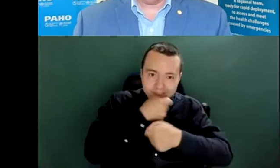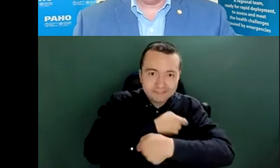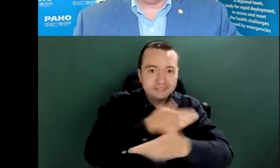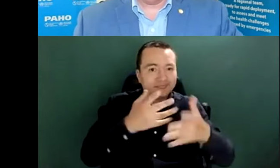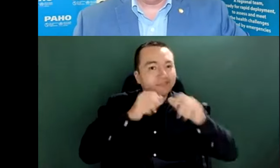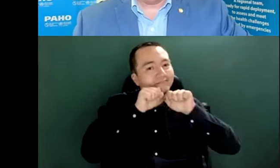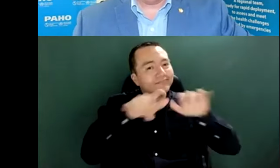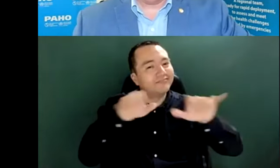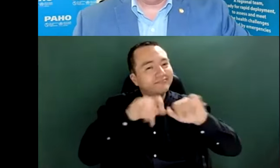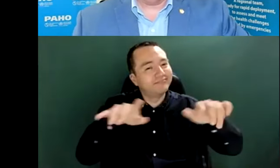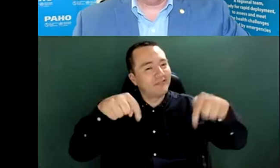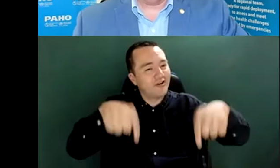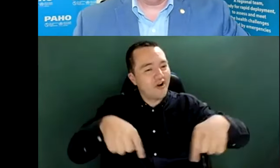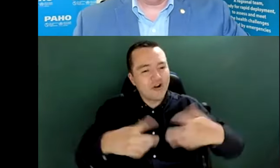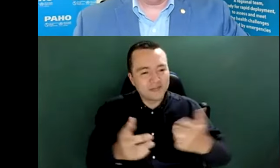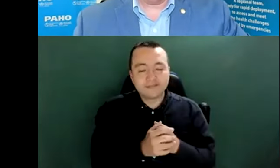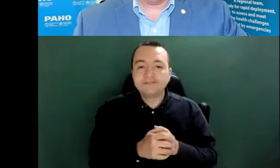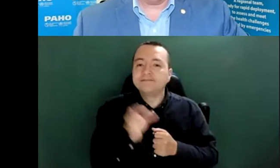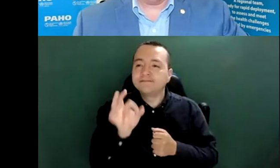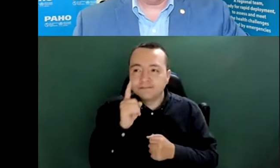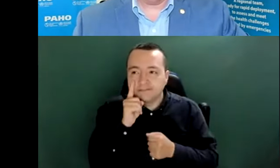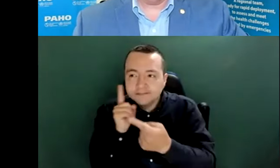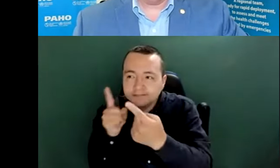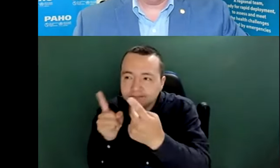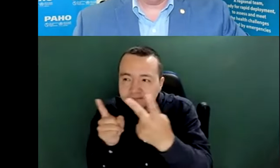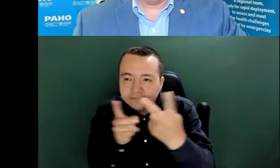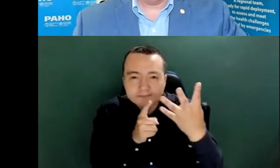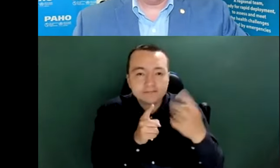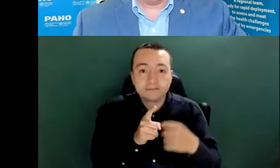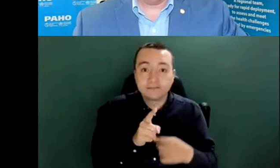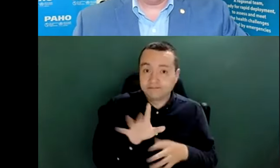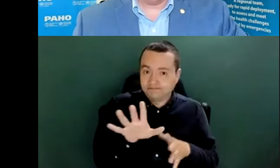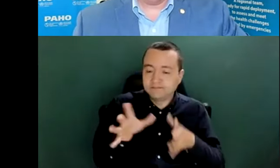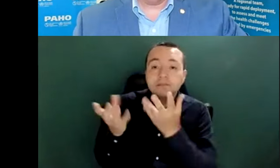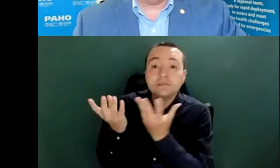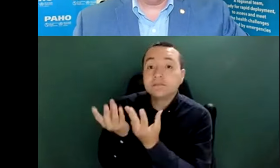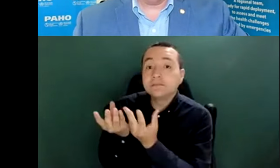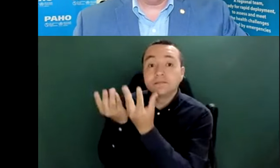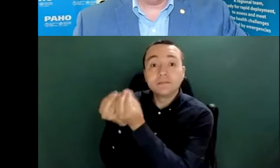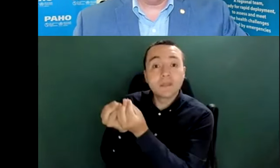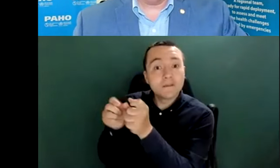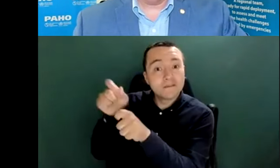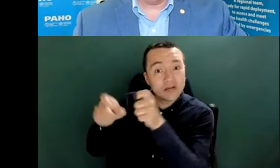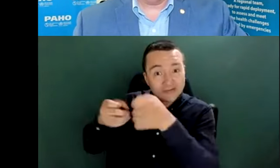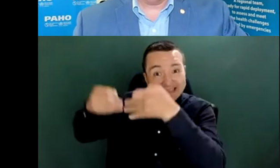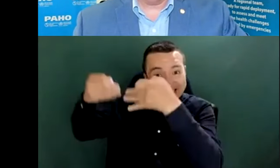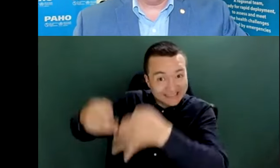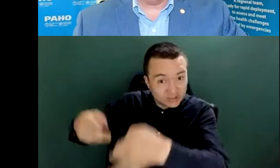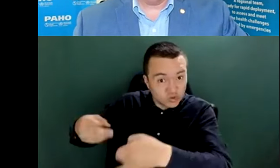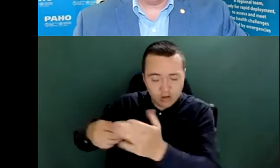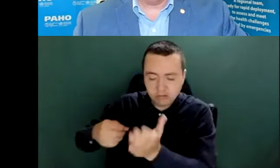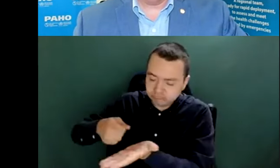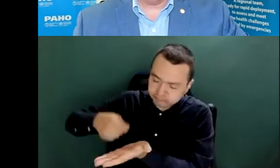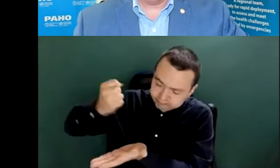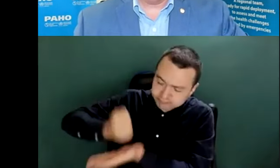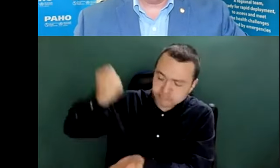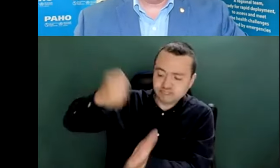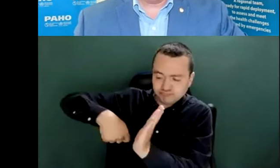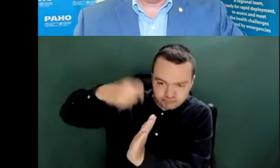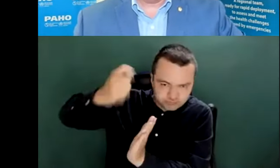revisiones formales. Uno de los retos que los tomadores de decisiones enfrentan es encontrar evidencia. Y ya mencioné el reto de